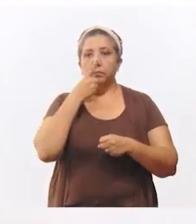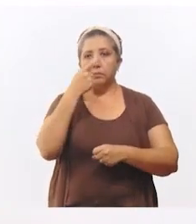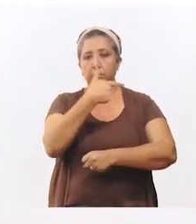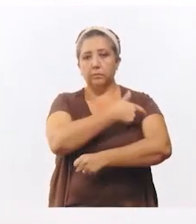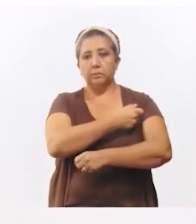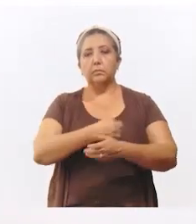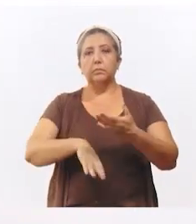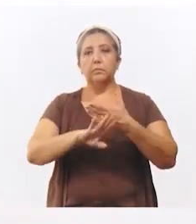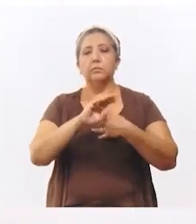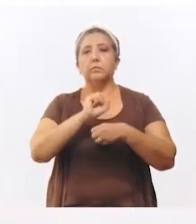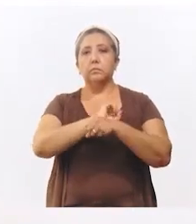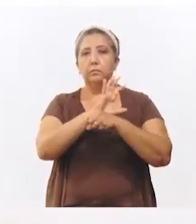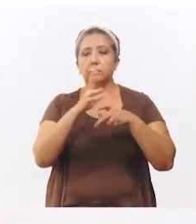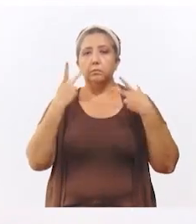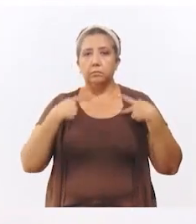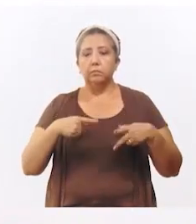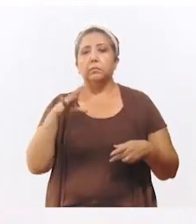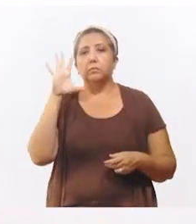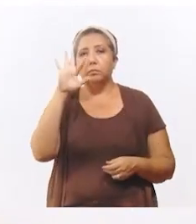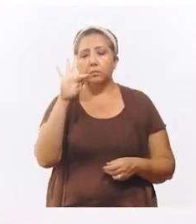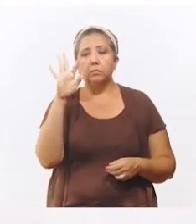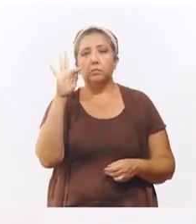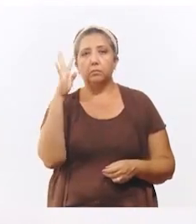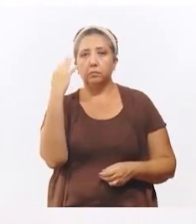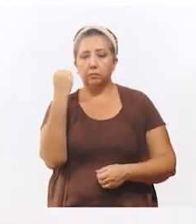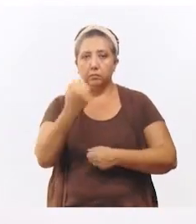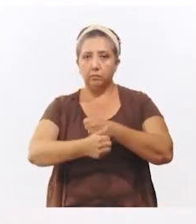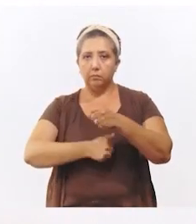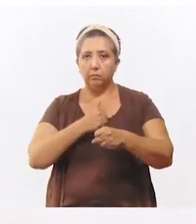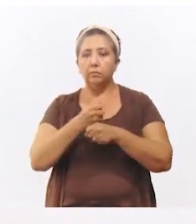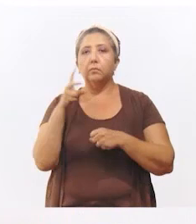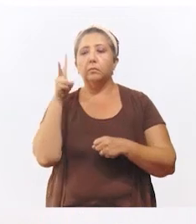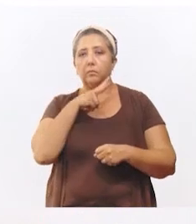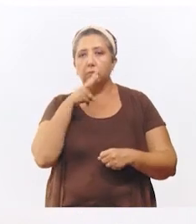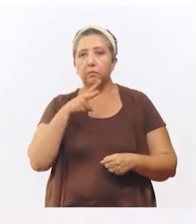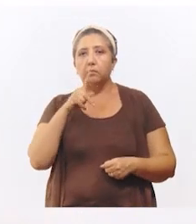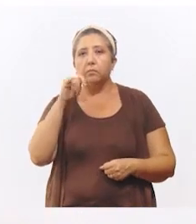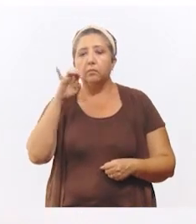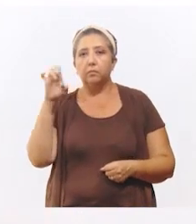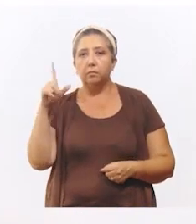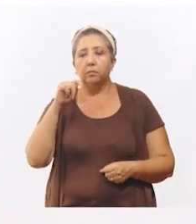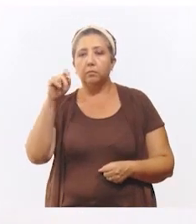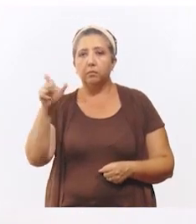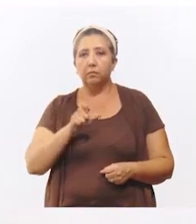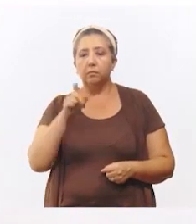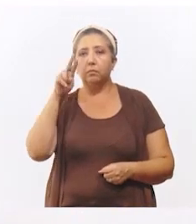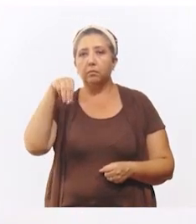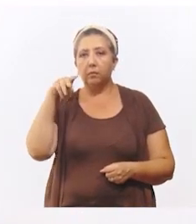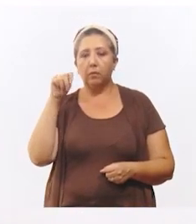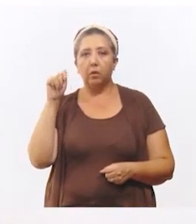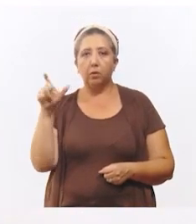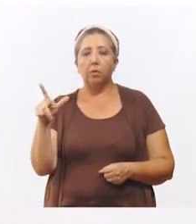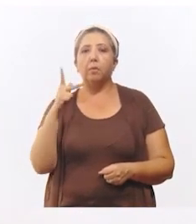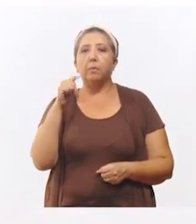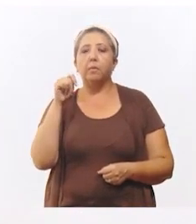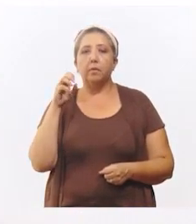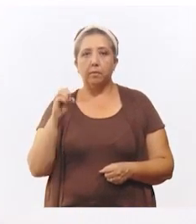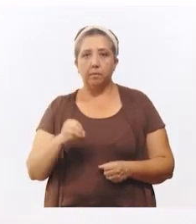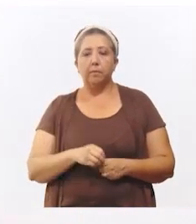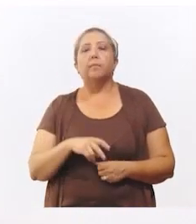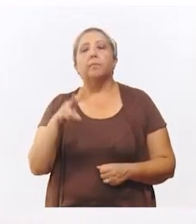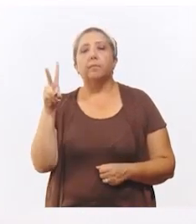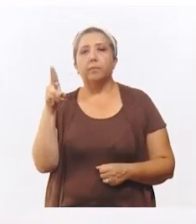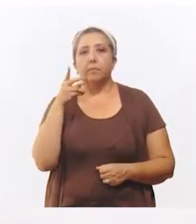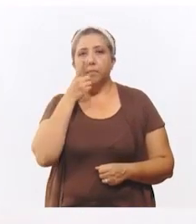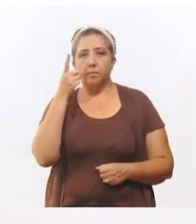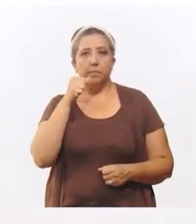de vacunas contra el coronavirus a personas de 40 a 49 años de Valladolid, Ticul, Tecash, Motul y Peto.